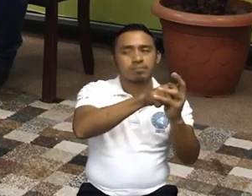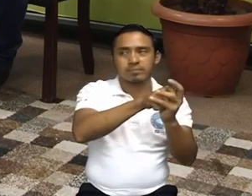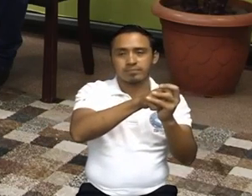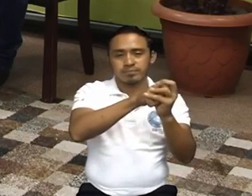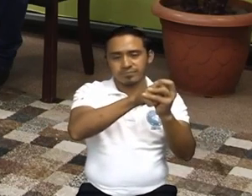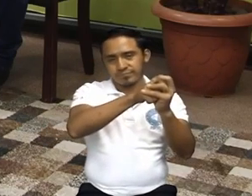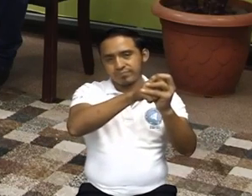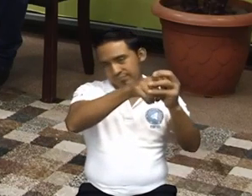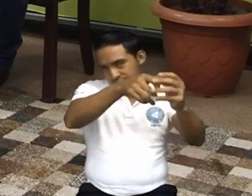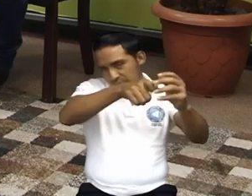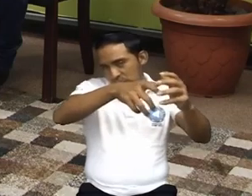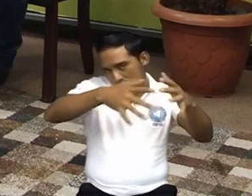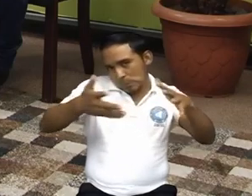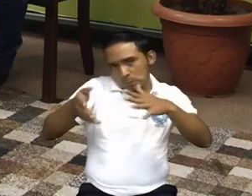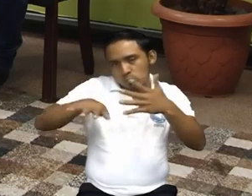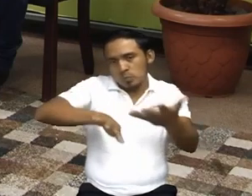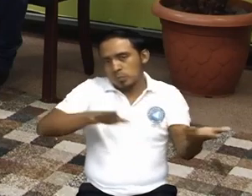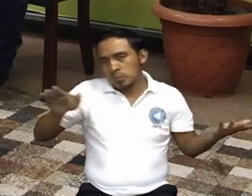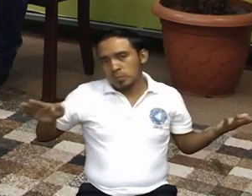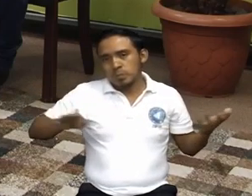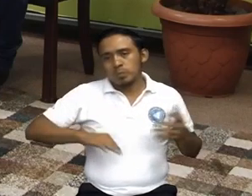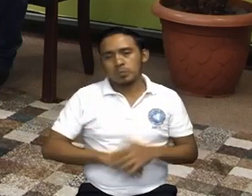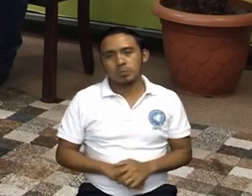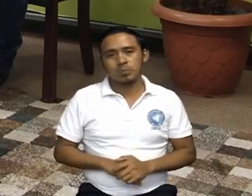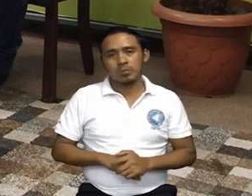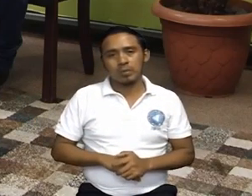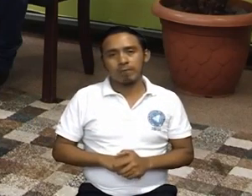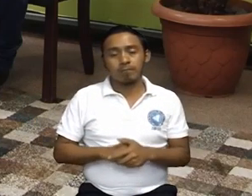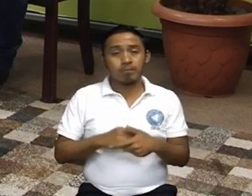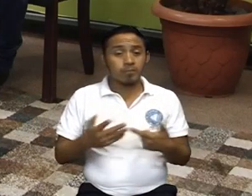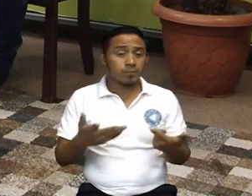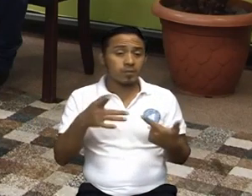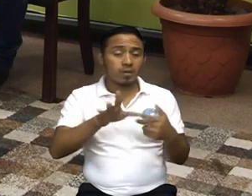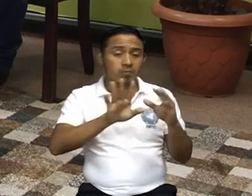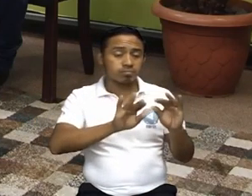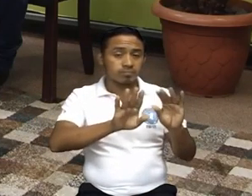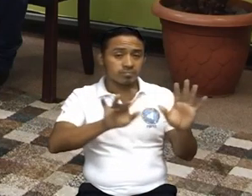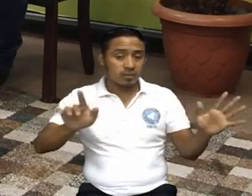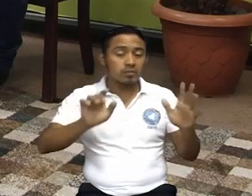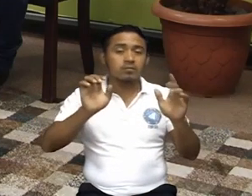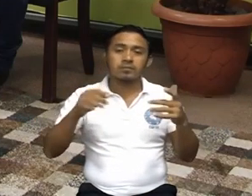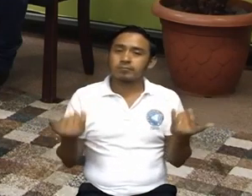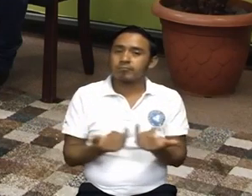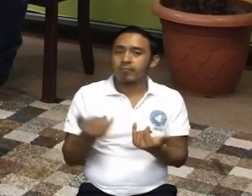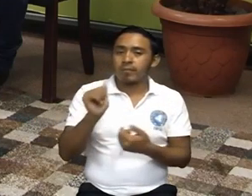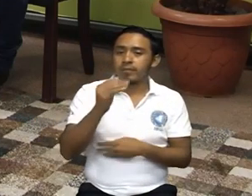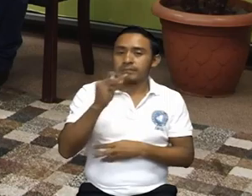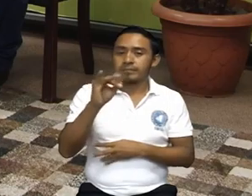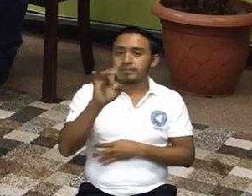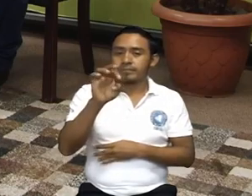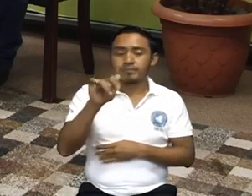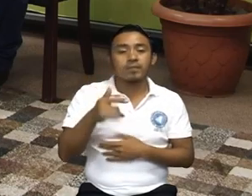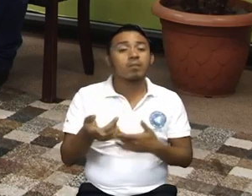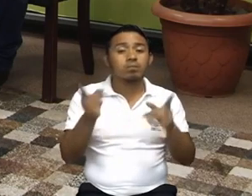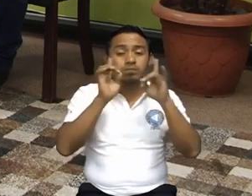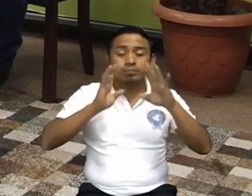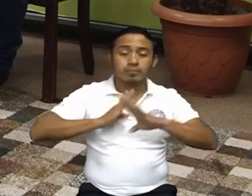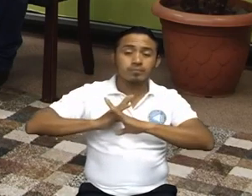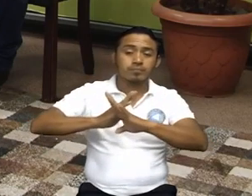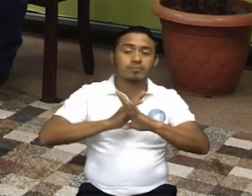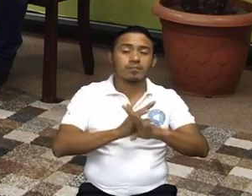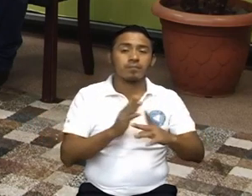el cable del televisor, del radio, lo que sea, y eso puede estar humedecido y eso puede ocasionar un accidente también por la electrocución. Hay que evitar eso. O sea, si